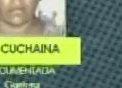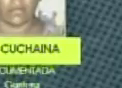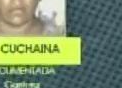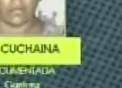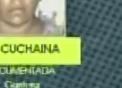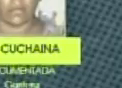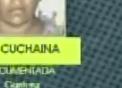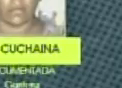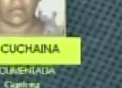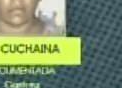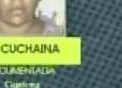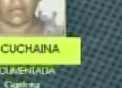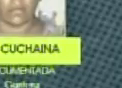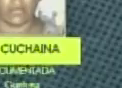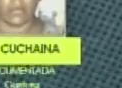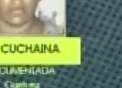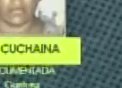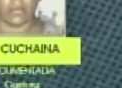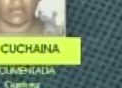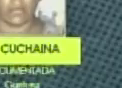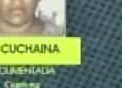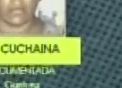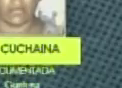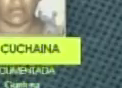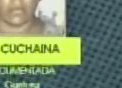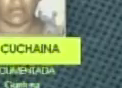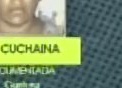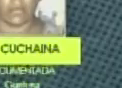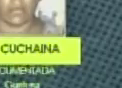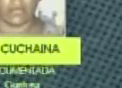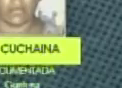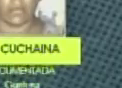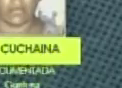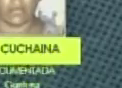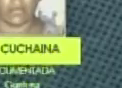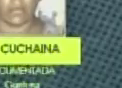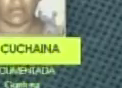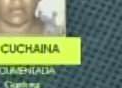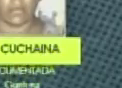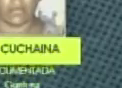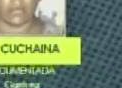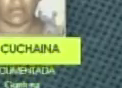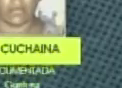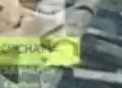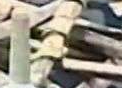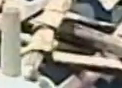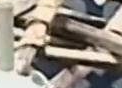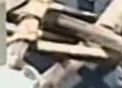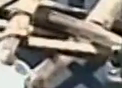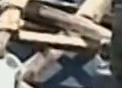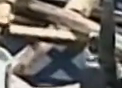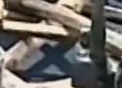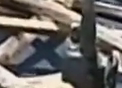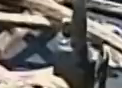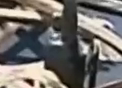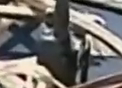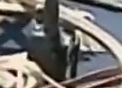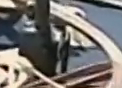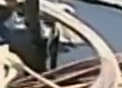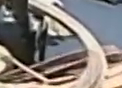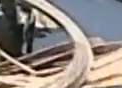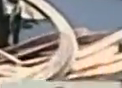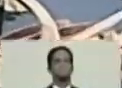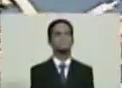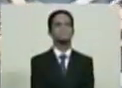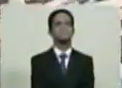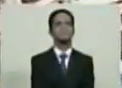también era que recibía los pagos desde Colombia en su número de cuenta. También se encuentra